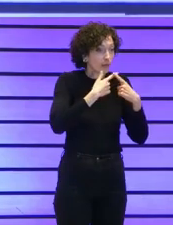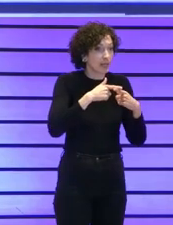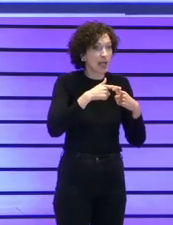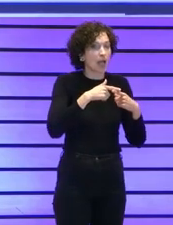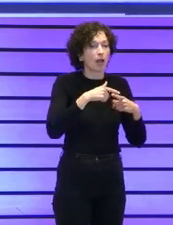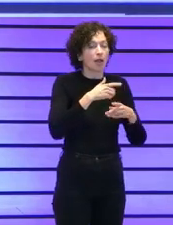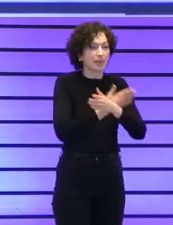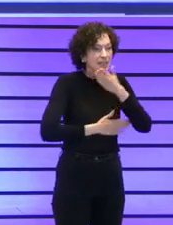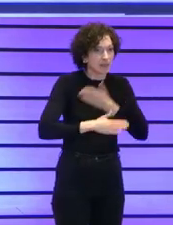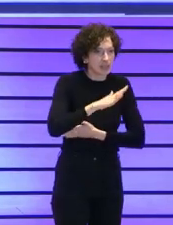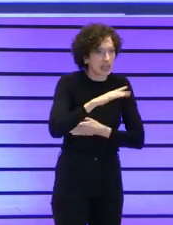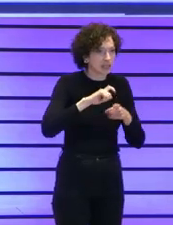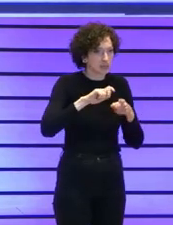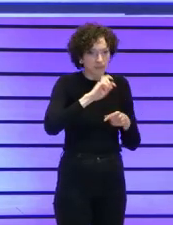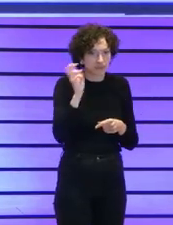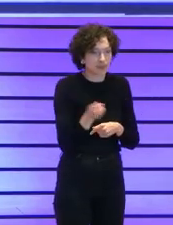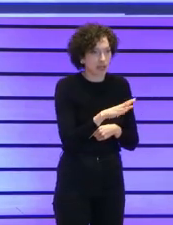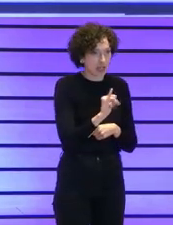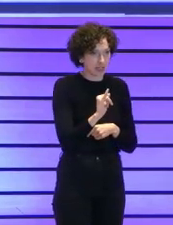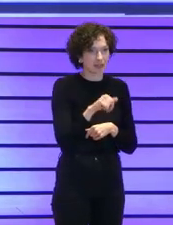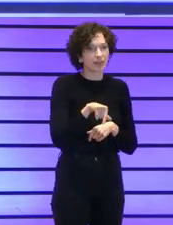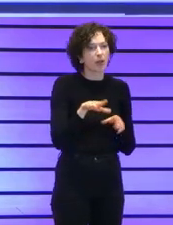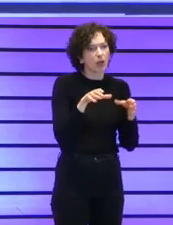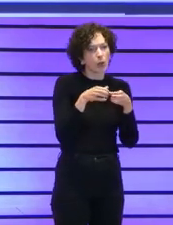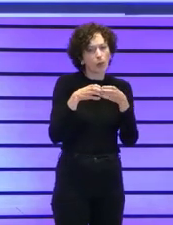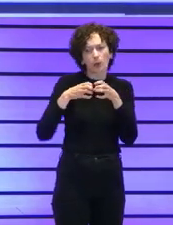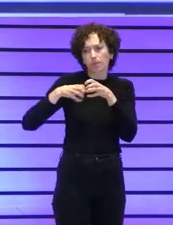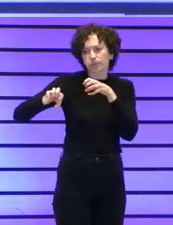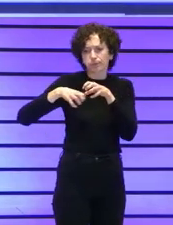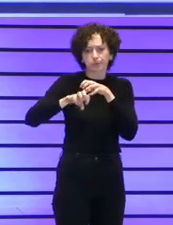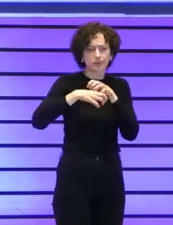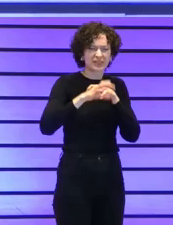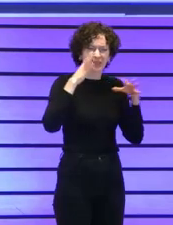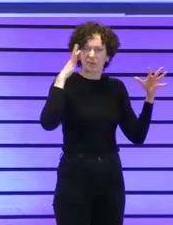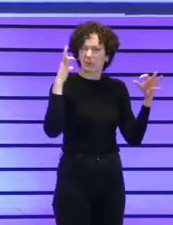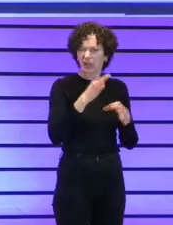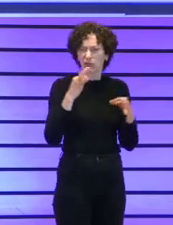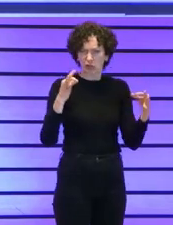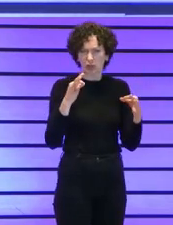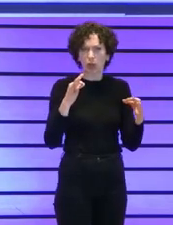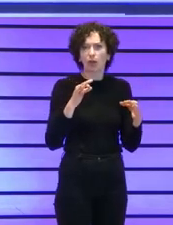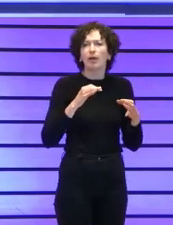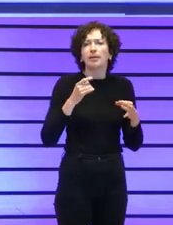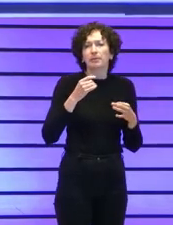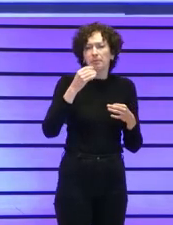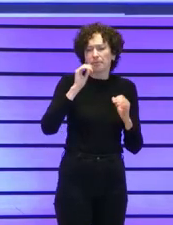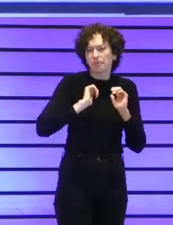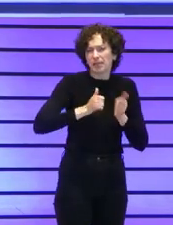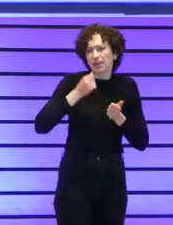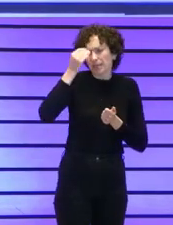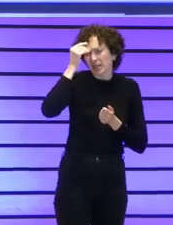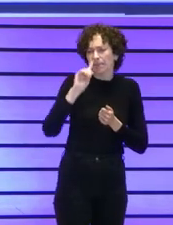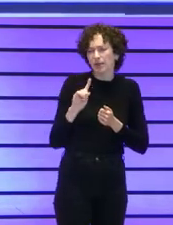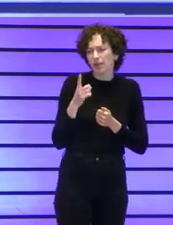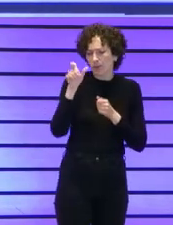que no le pongamos... El tema de los colectivos es muy peligroso. Yo os invito siempre a empezar por pensar en la persona y